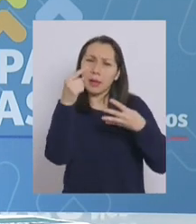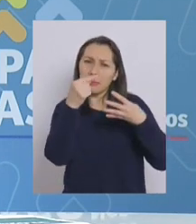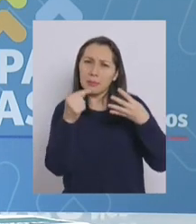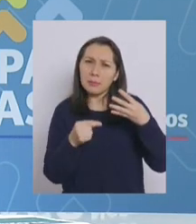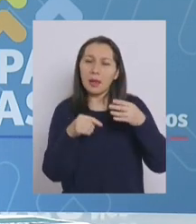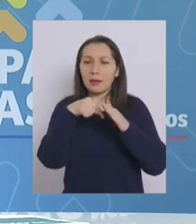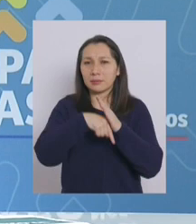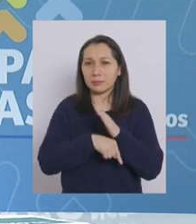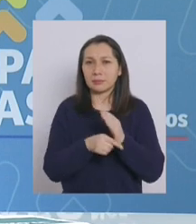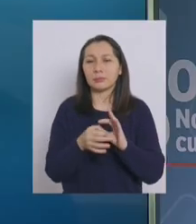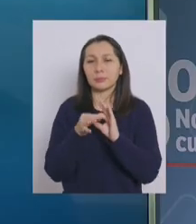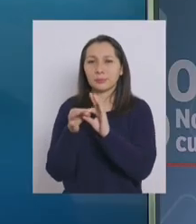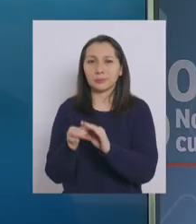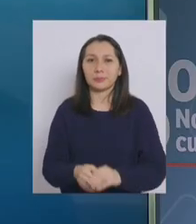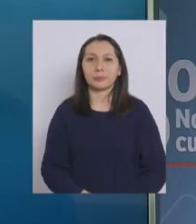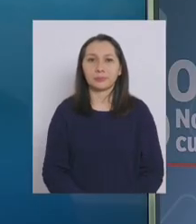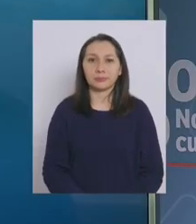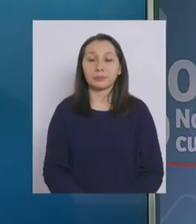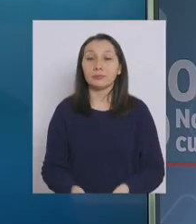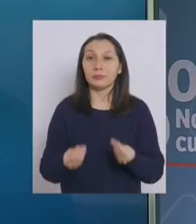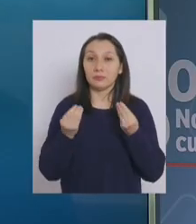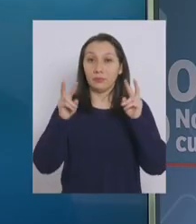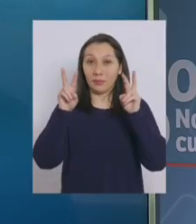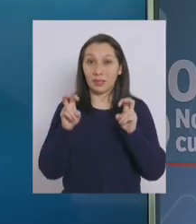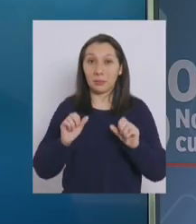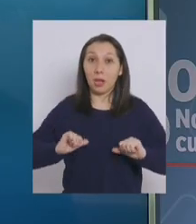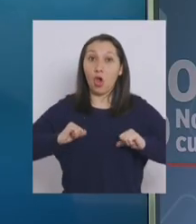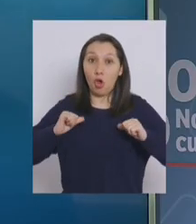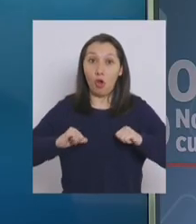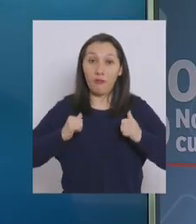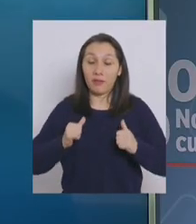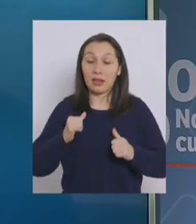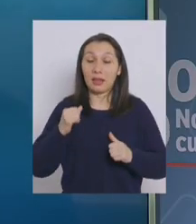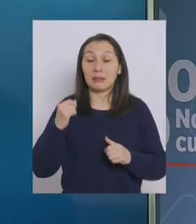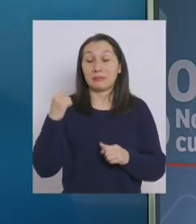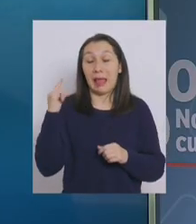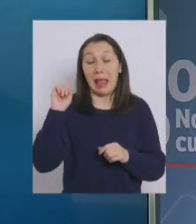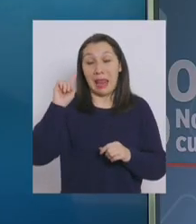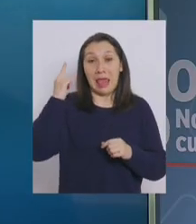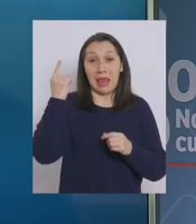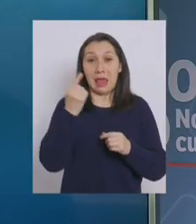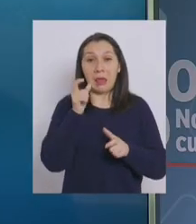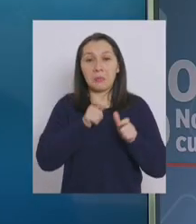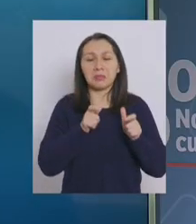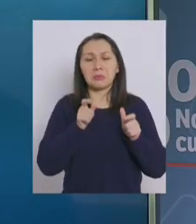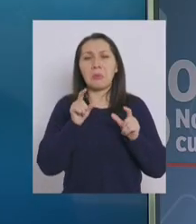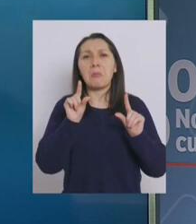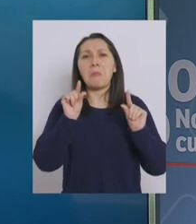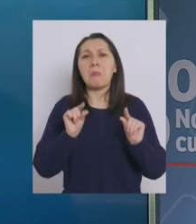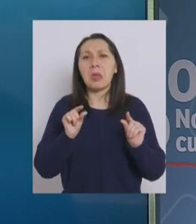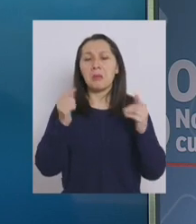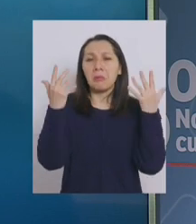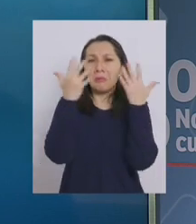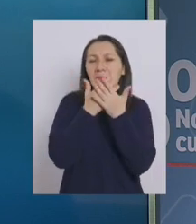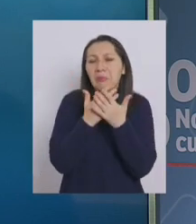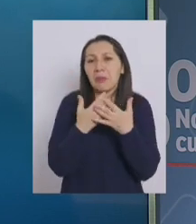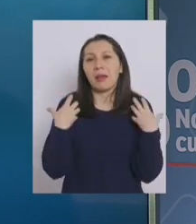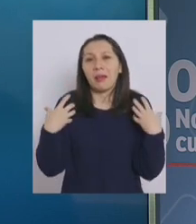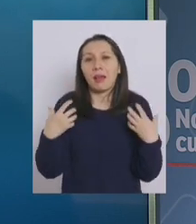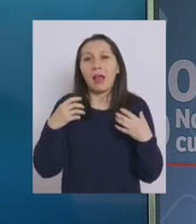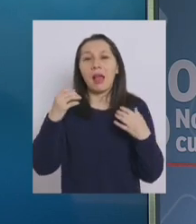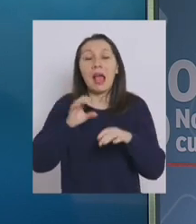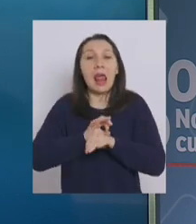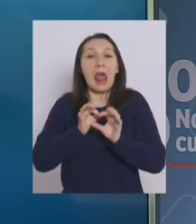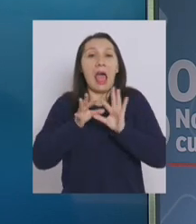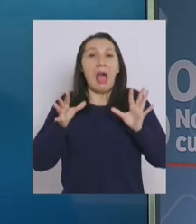detalle. Muchas gracias. Bueno, en relación a los jóvenes, en general los jóvenes tienen menos percepción de riesgo de enfermarse gravemente